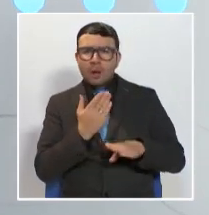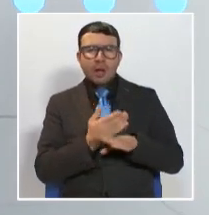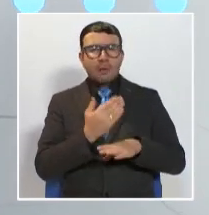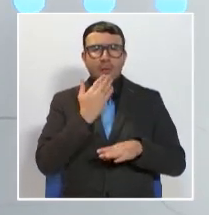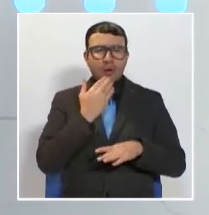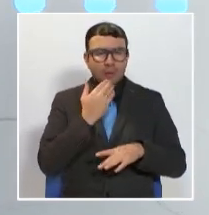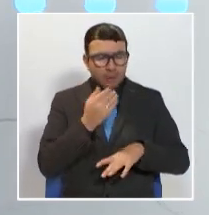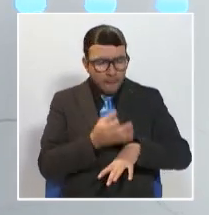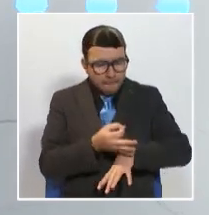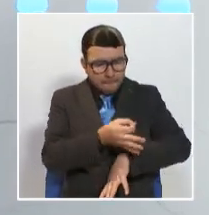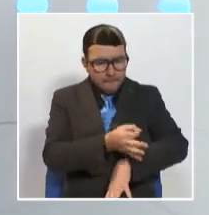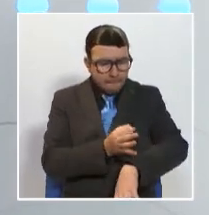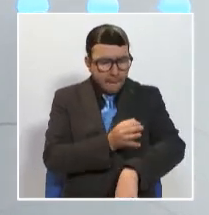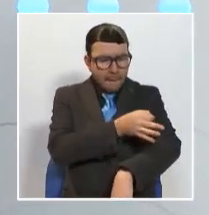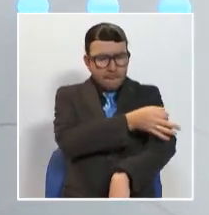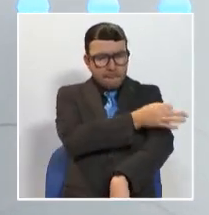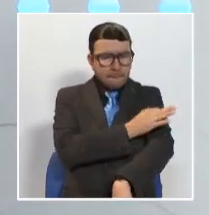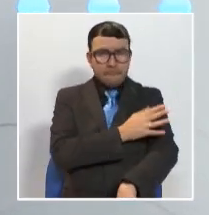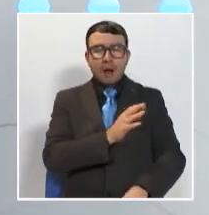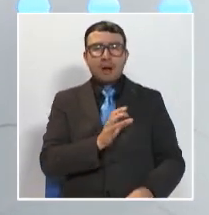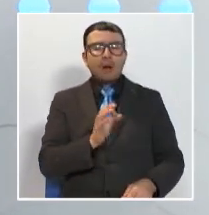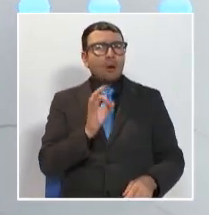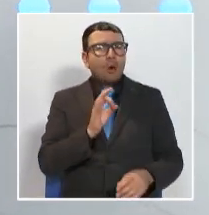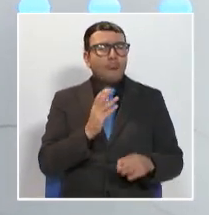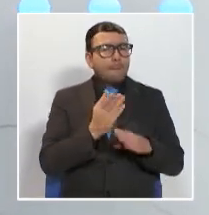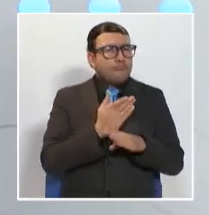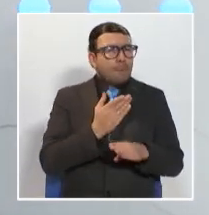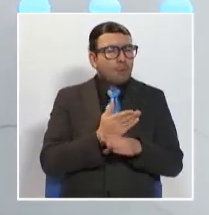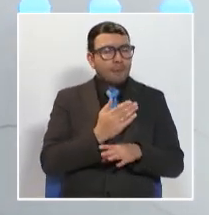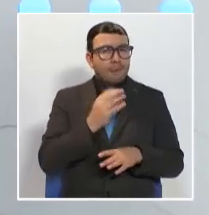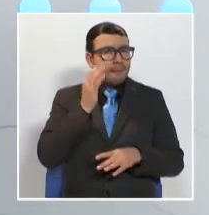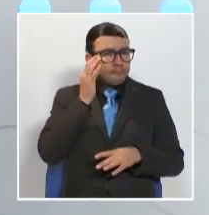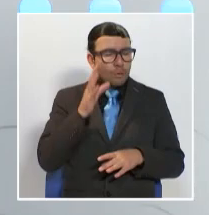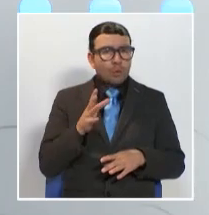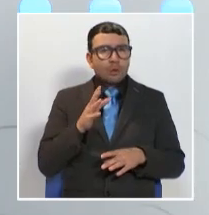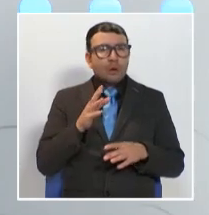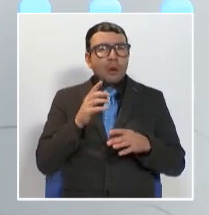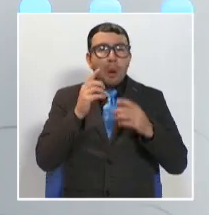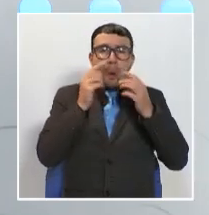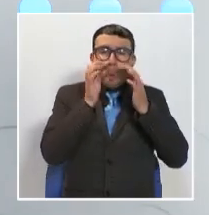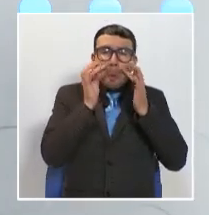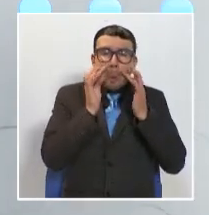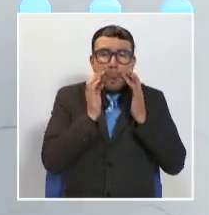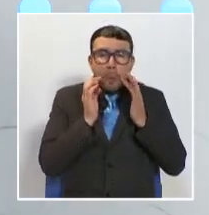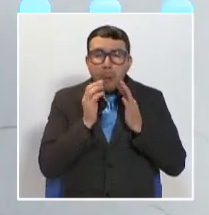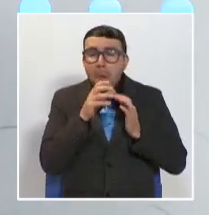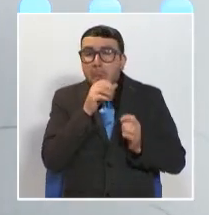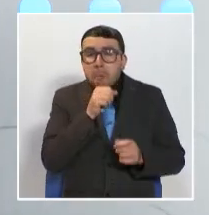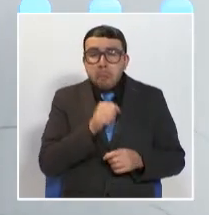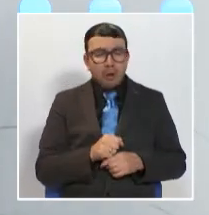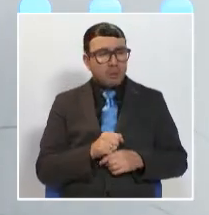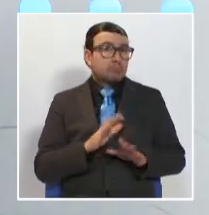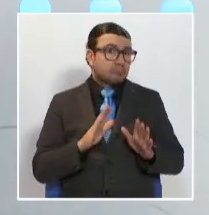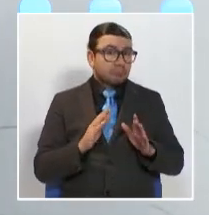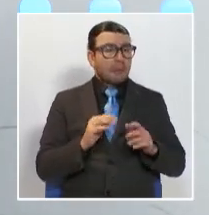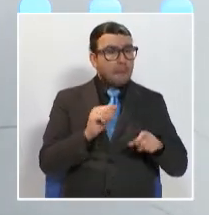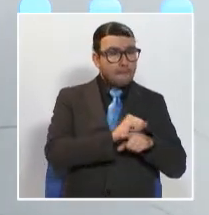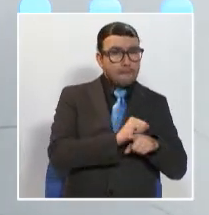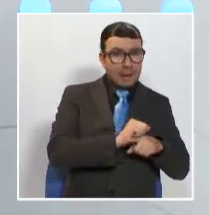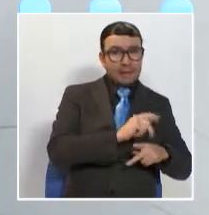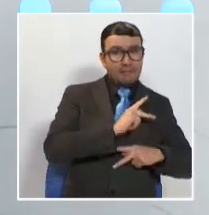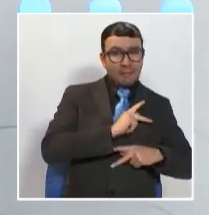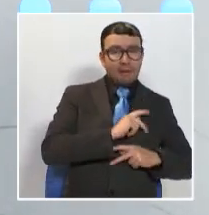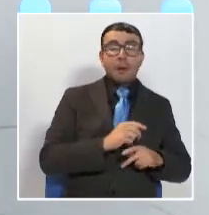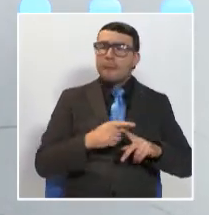la piel, problemas, por ejemplo, de arrugas. En cambio, en la práctica